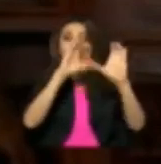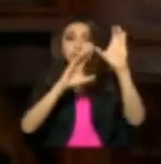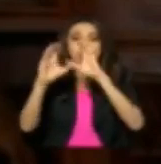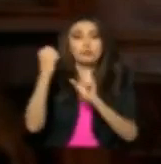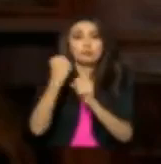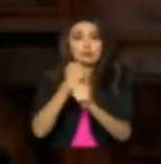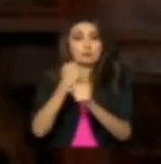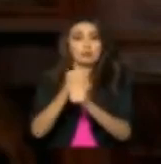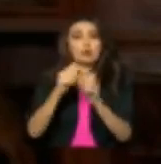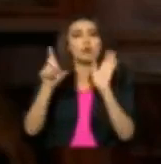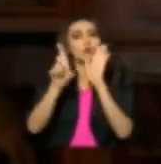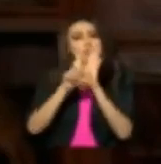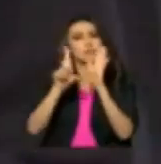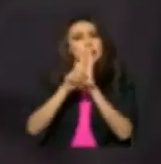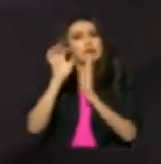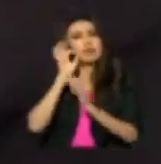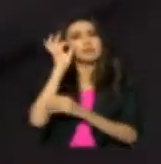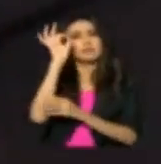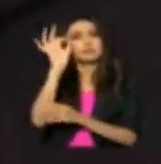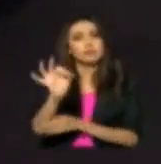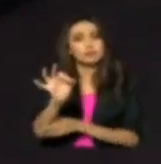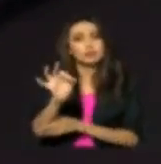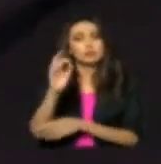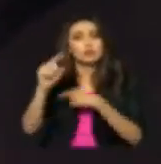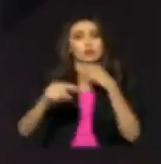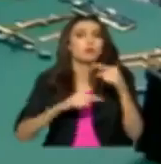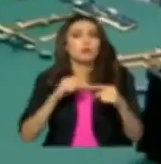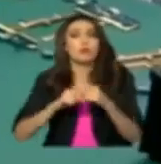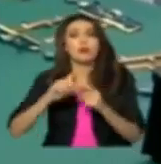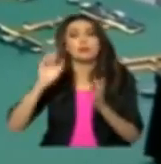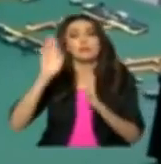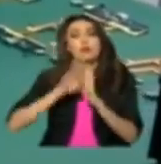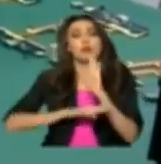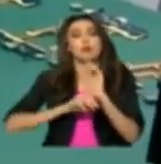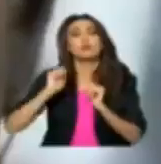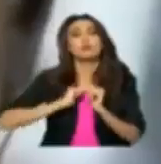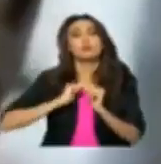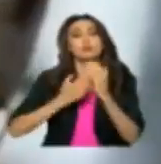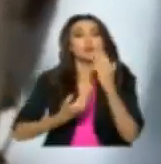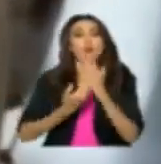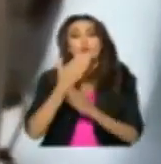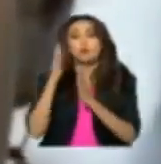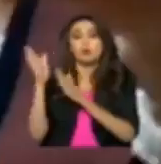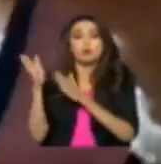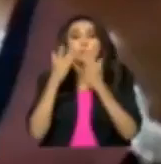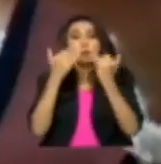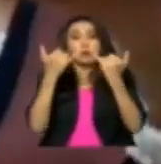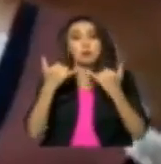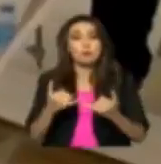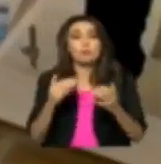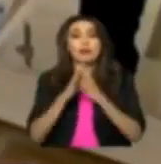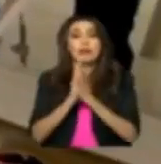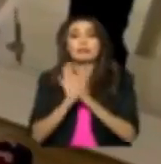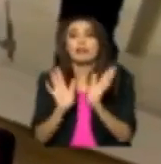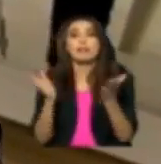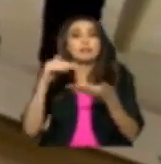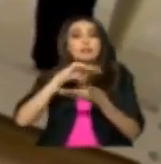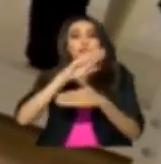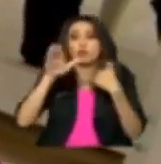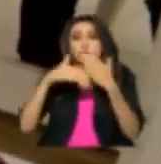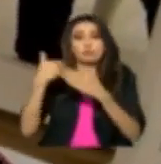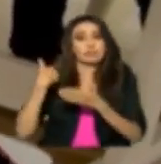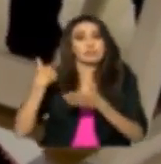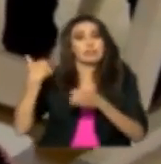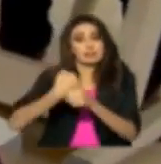trabajo. Una ley para el futuro acorde con los nuevos tiempos. Todos los compatriotas que hoy tienen una relación de trabajo mantendrán